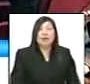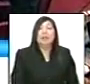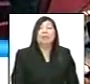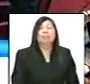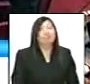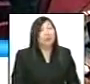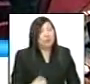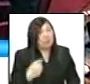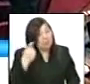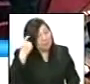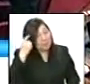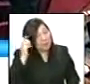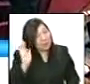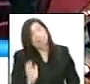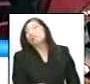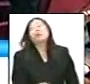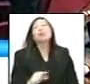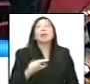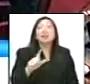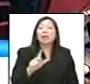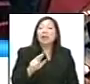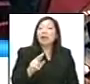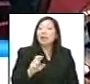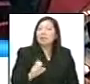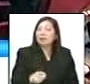temo que la congresista Glave tiene razón.